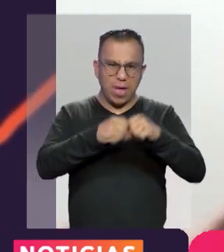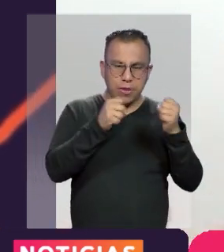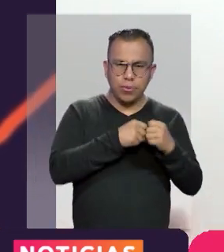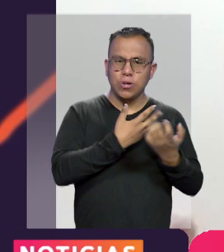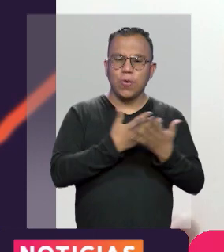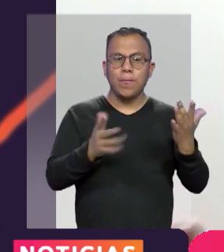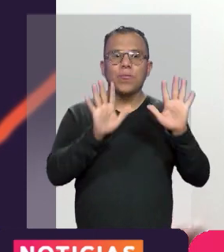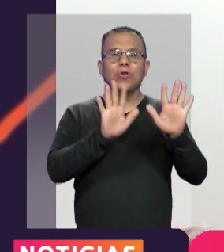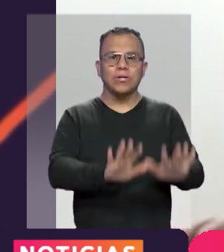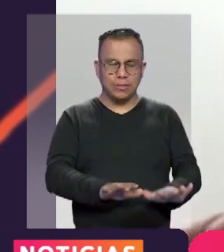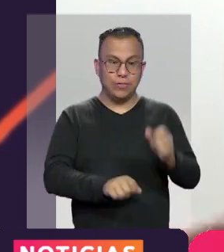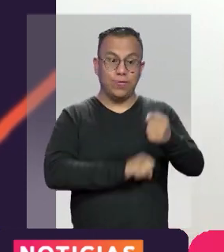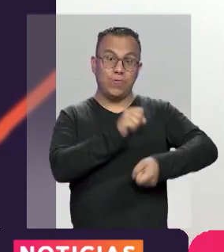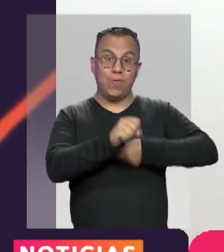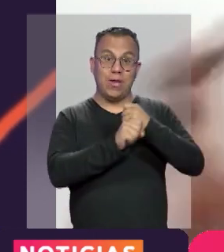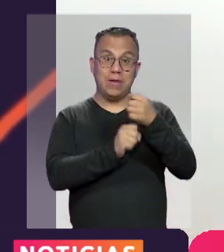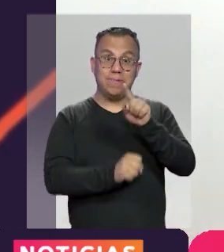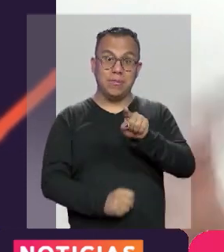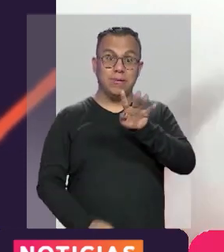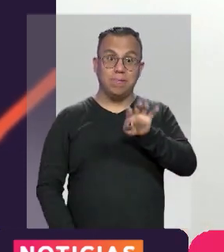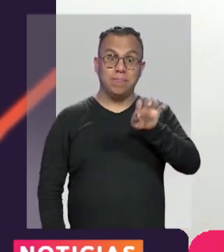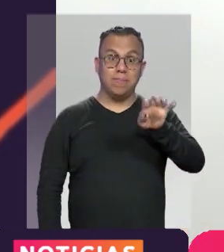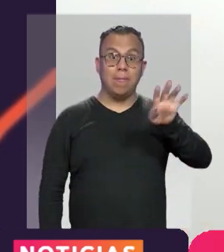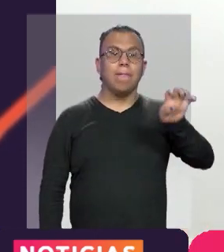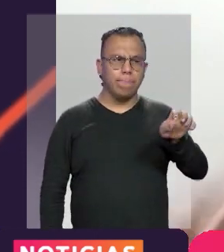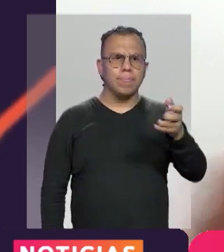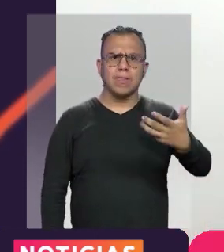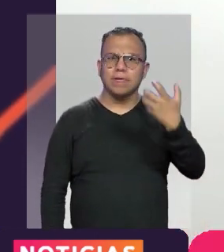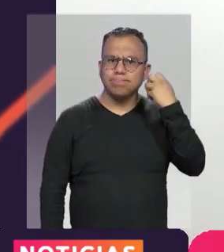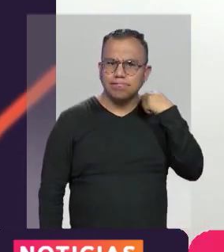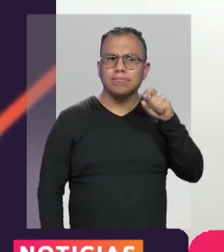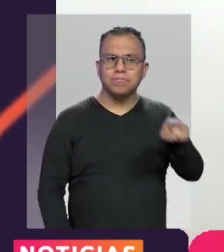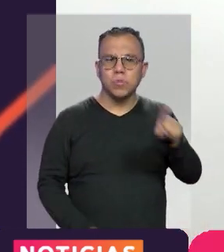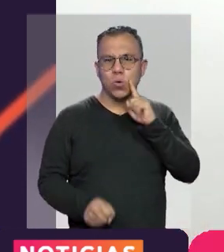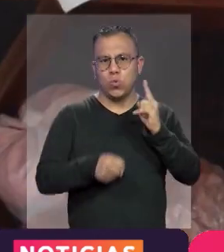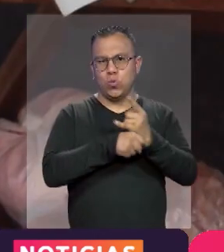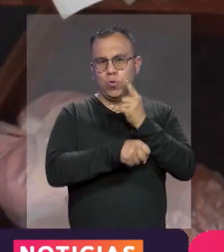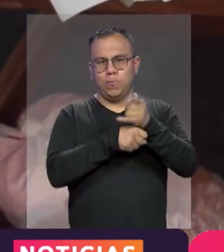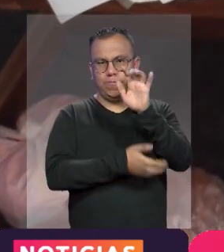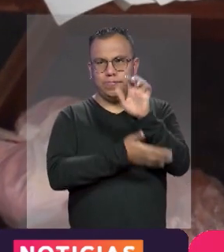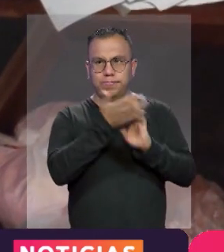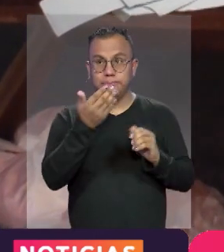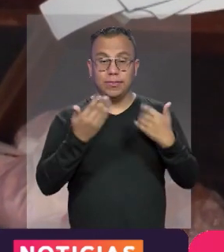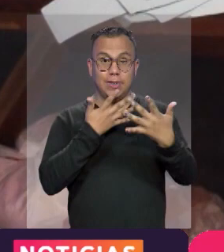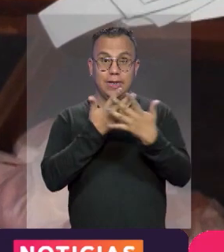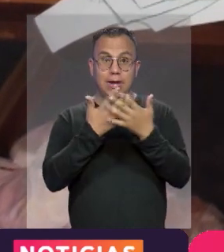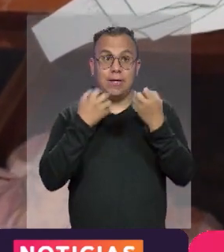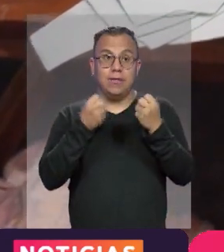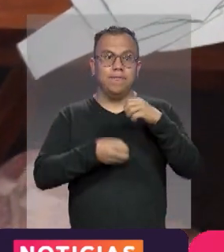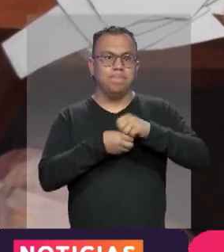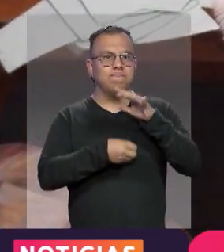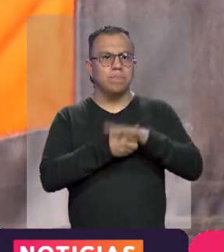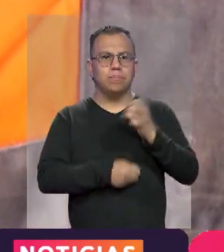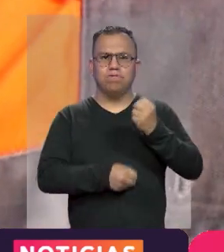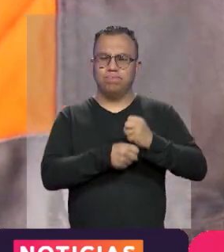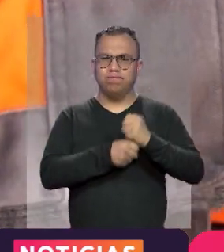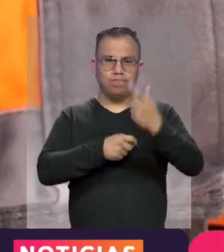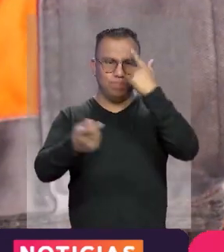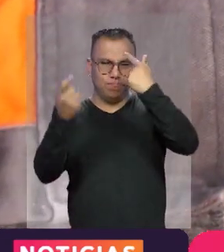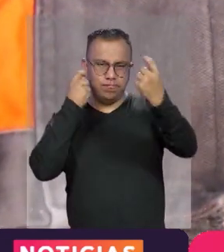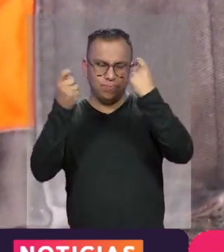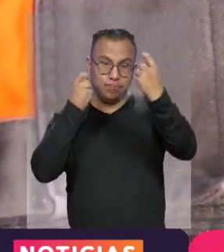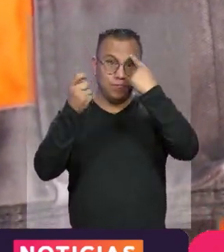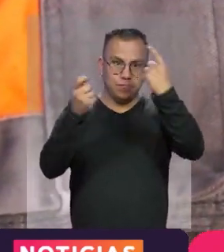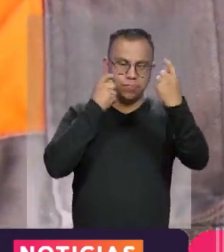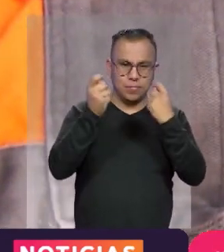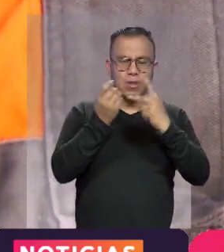infraestructura construida en el 99 fue dada precisamente para que eso se evitara. La cárcel distrital trabaja en otras estrategias para